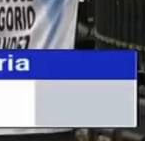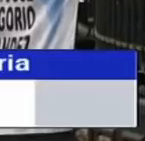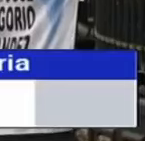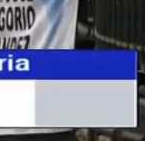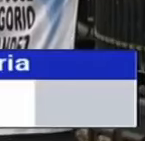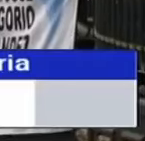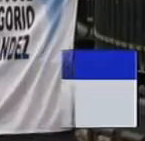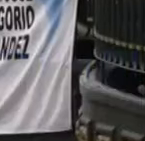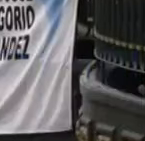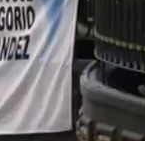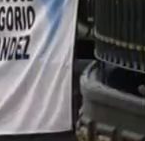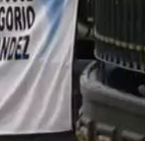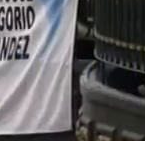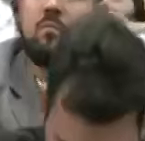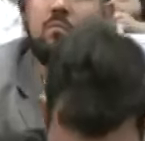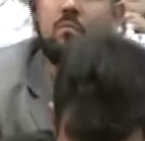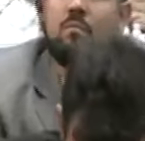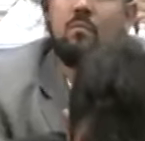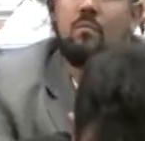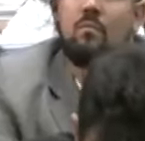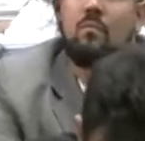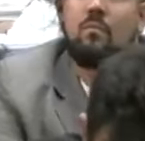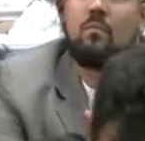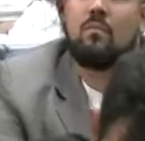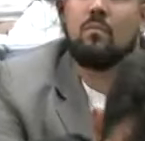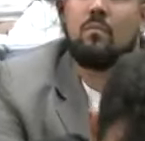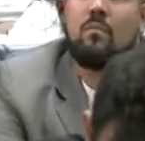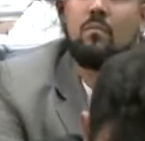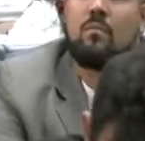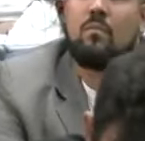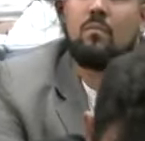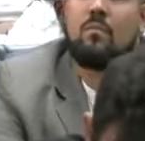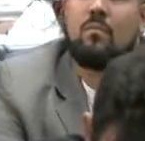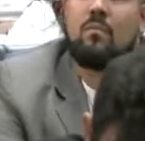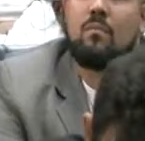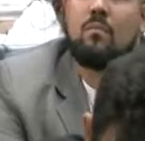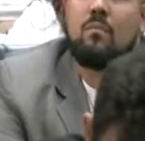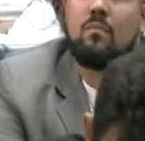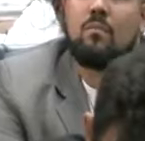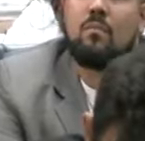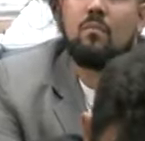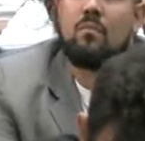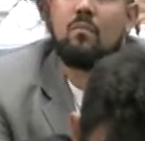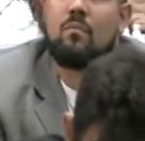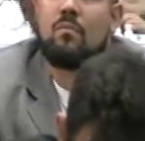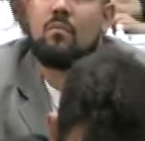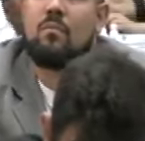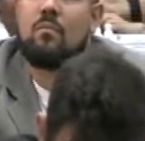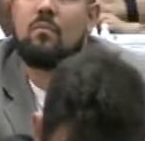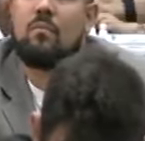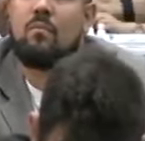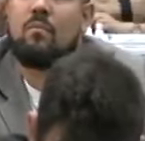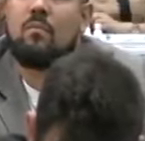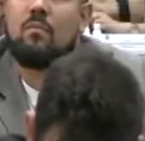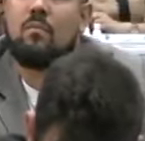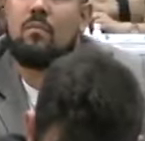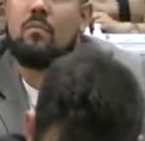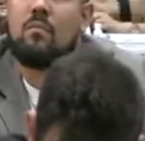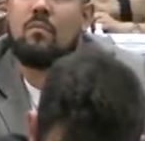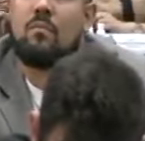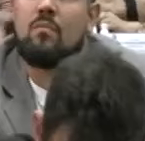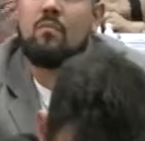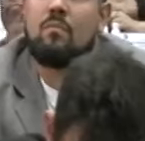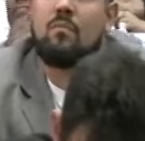que han trabajado incansablemente por garantizar los derechos de este colectivo, muchos de los cuales hoy